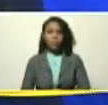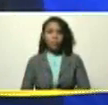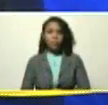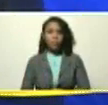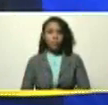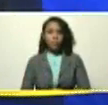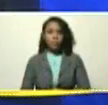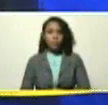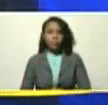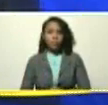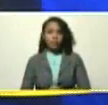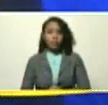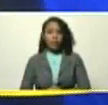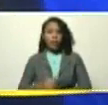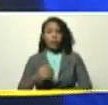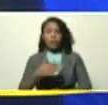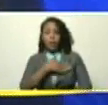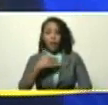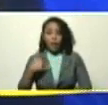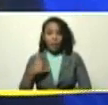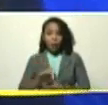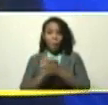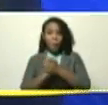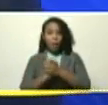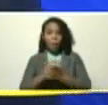Estimado señor presidente, estimados amigos,